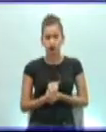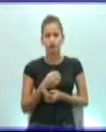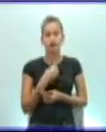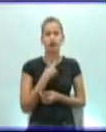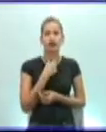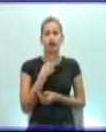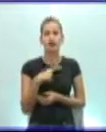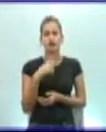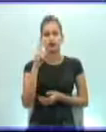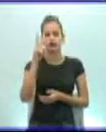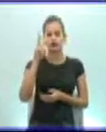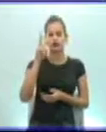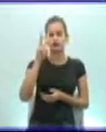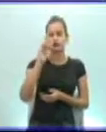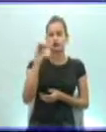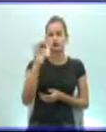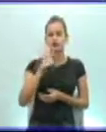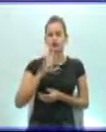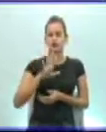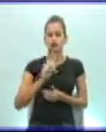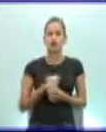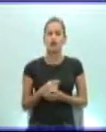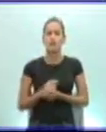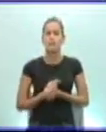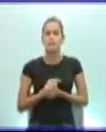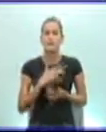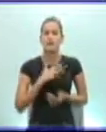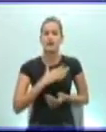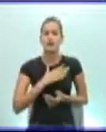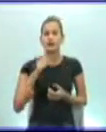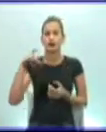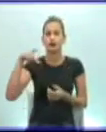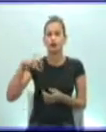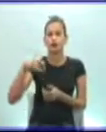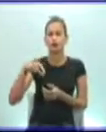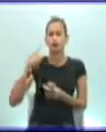y de no pertenencia. -3 no pertenece a los números naturales.